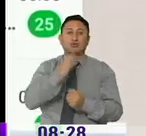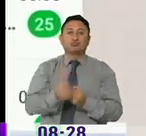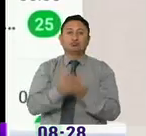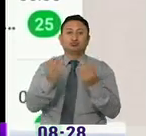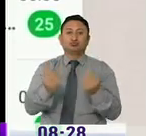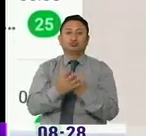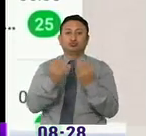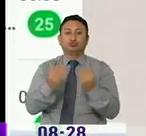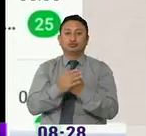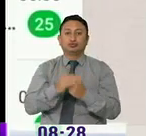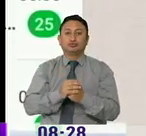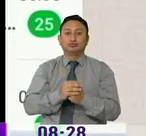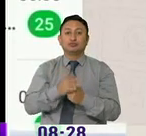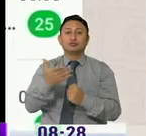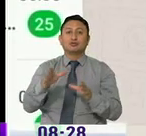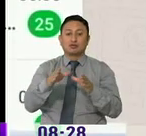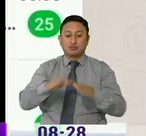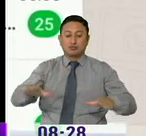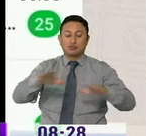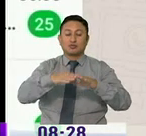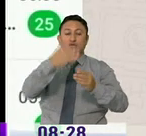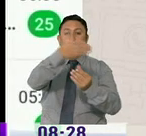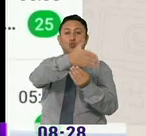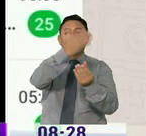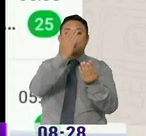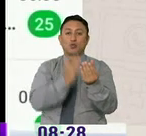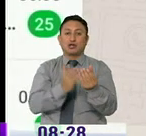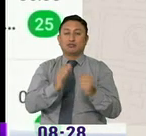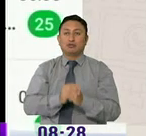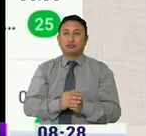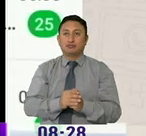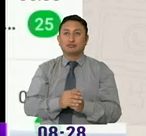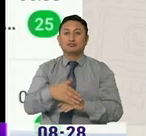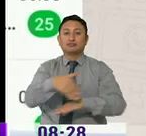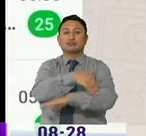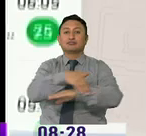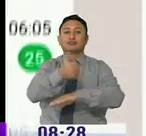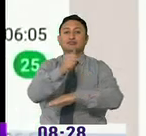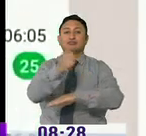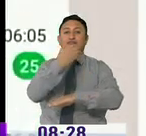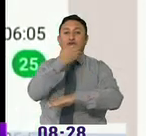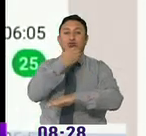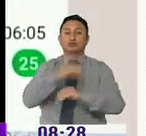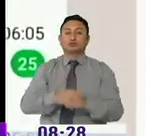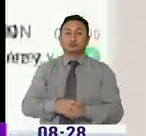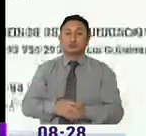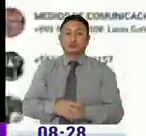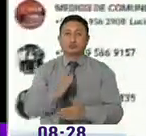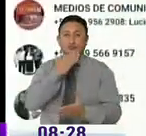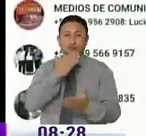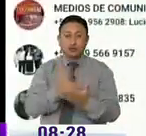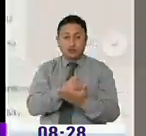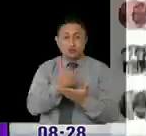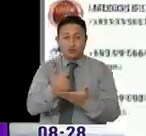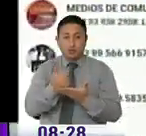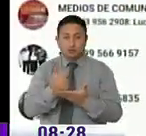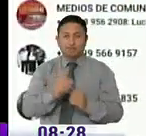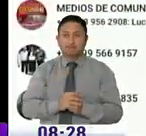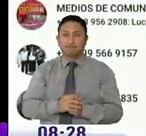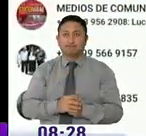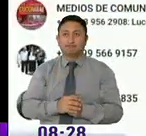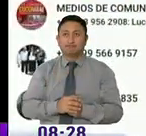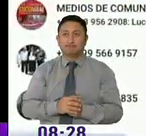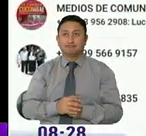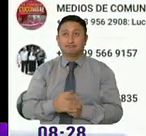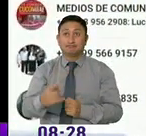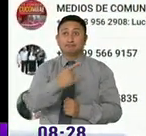desperdiciando. Esto es en la parroquia Guayabamba, barrio San Lorenzo, calle 10 de agosto y 1 de junio, junto al puente peatonal. Gracias por su ayuda a TVC. A ver,